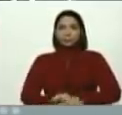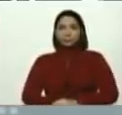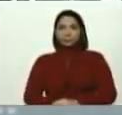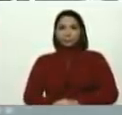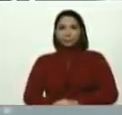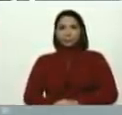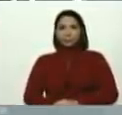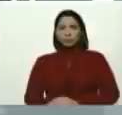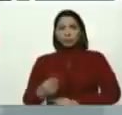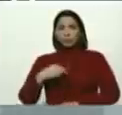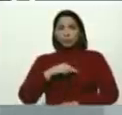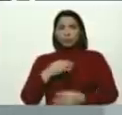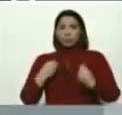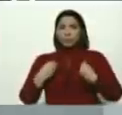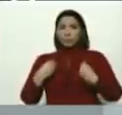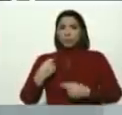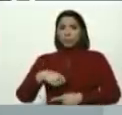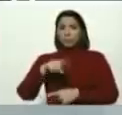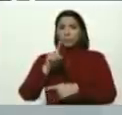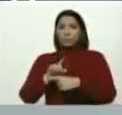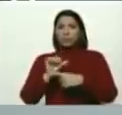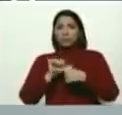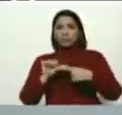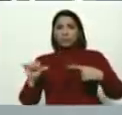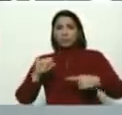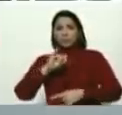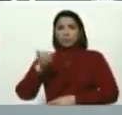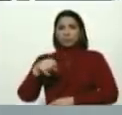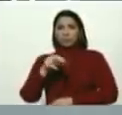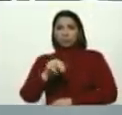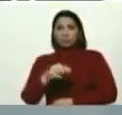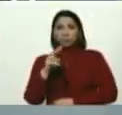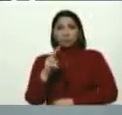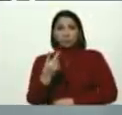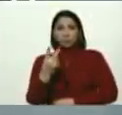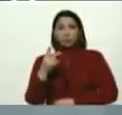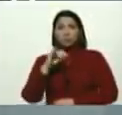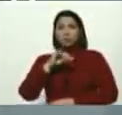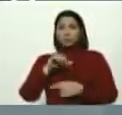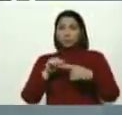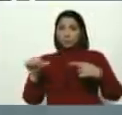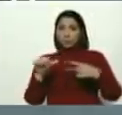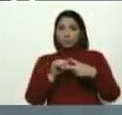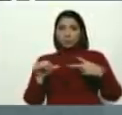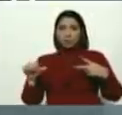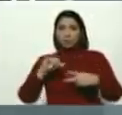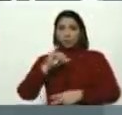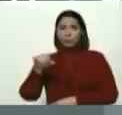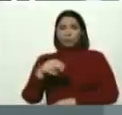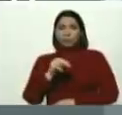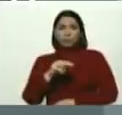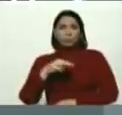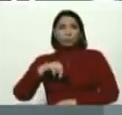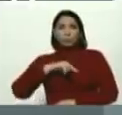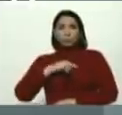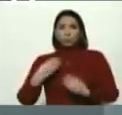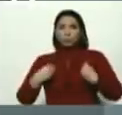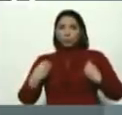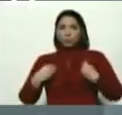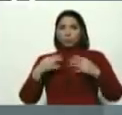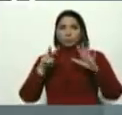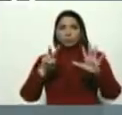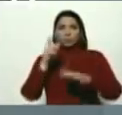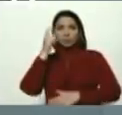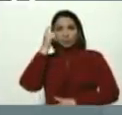que lo vivimos la primera semana de junio. Esta segunda semana de junio hemos vivido estos 7 días de cuarentena, que ha